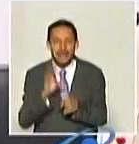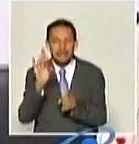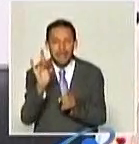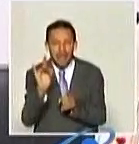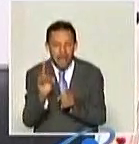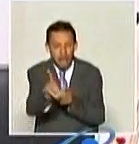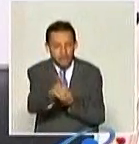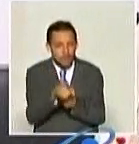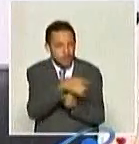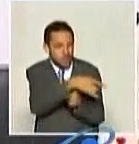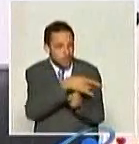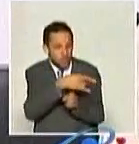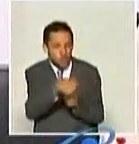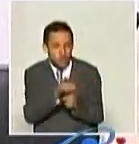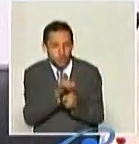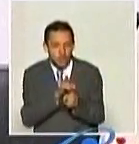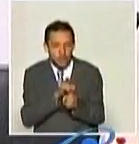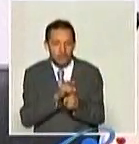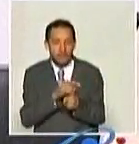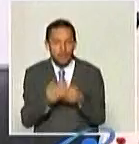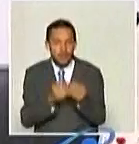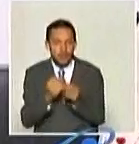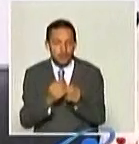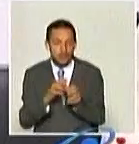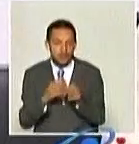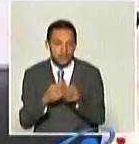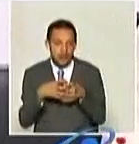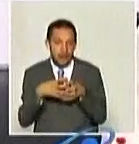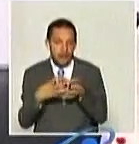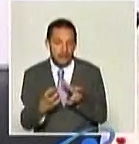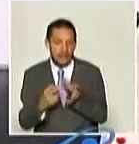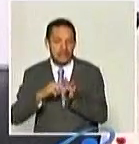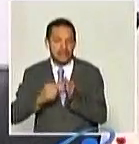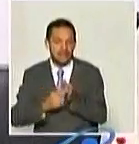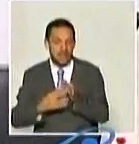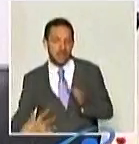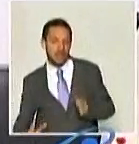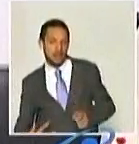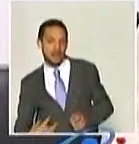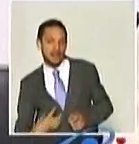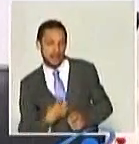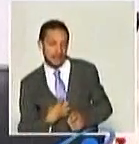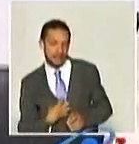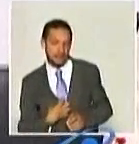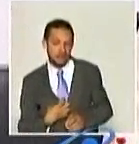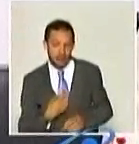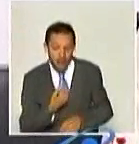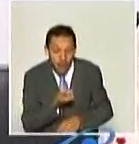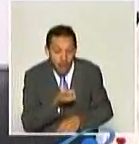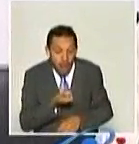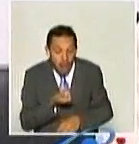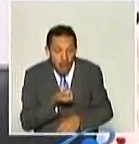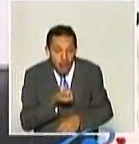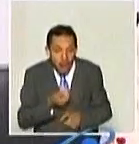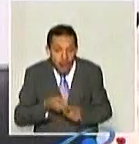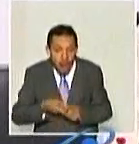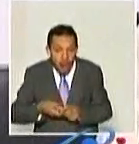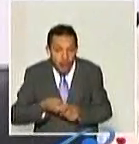de lo que llamamos el metabolismo anaerobio, es decir, sin tener que utilizar el oxígeno, empieza a utilizar